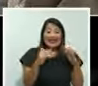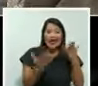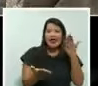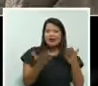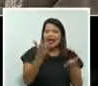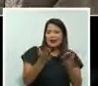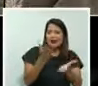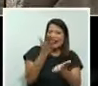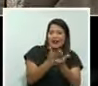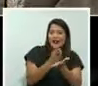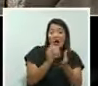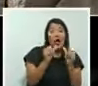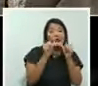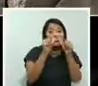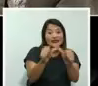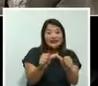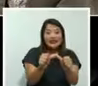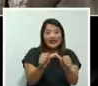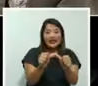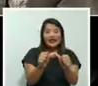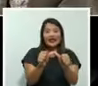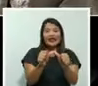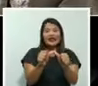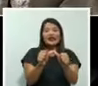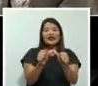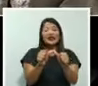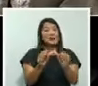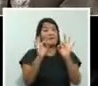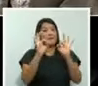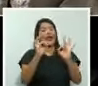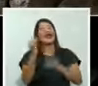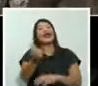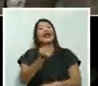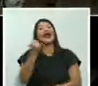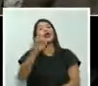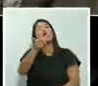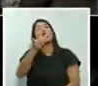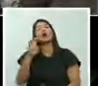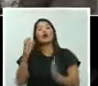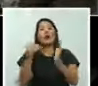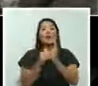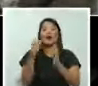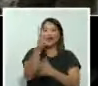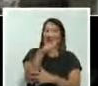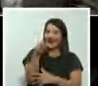se detiene o sigue? Y ese es su premio,